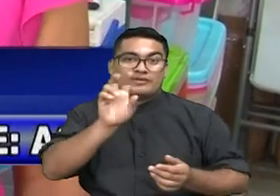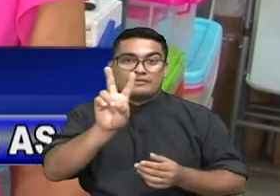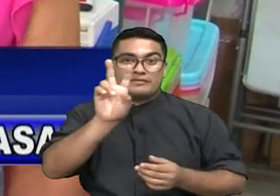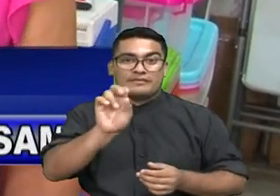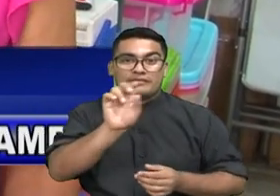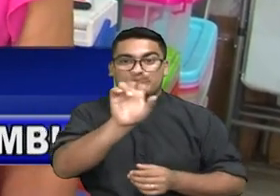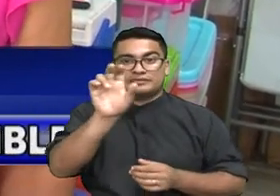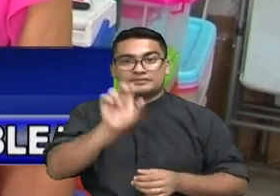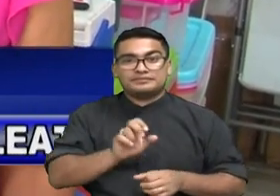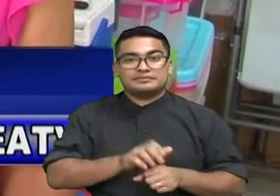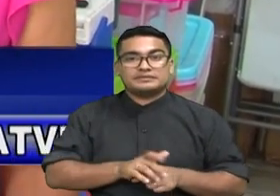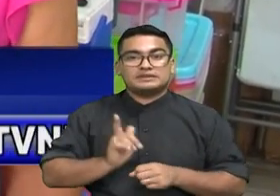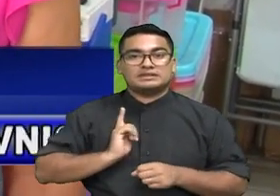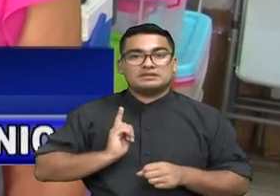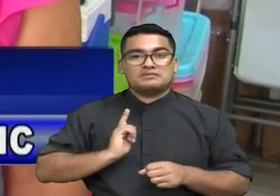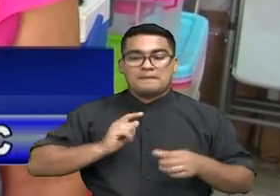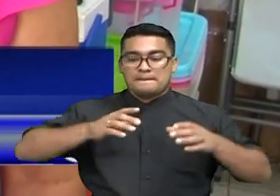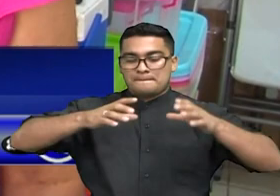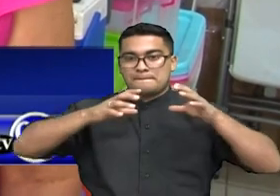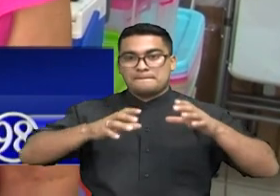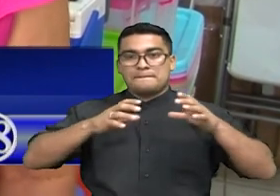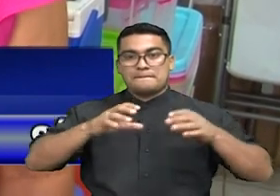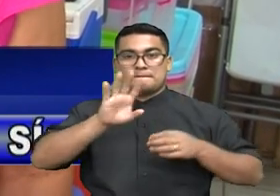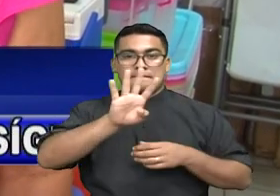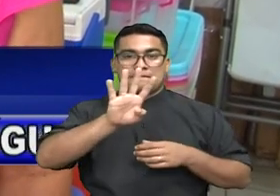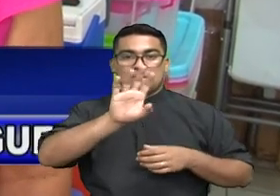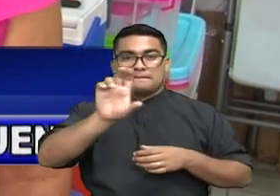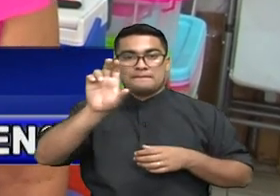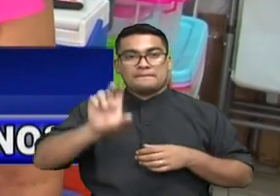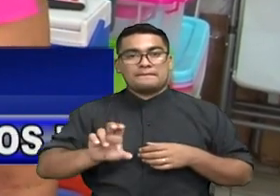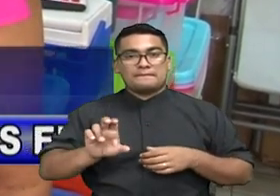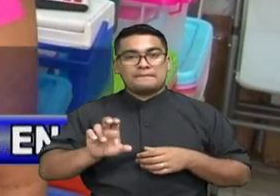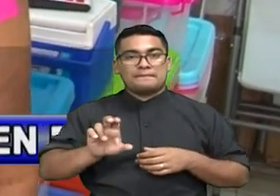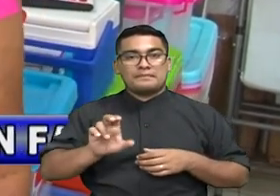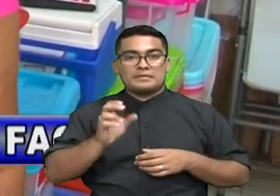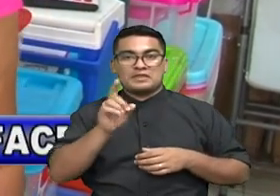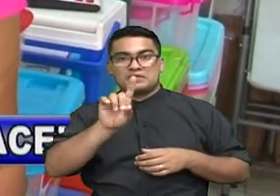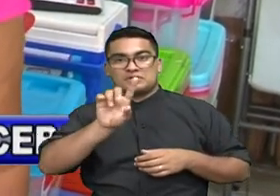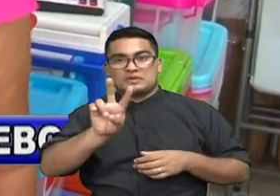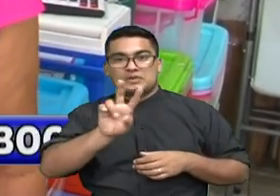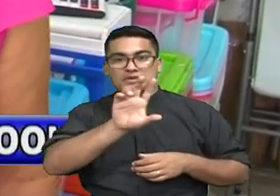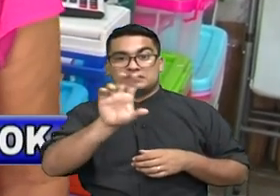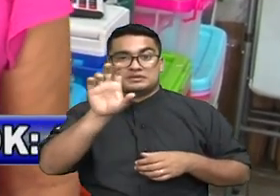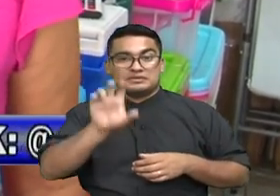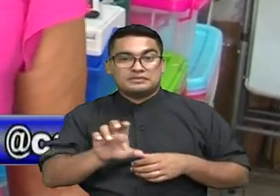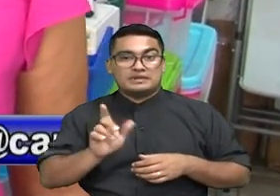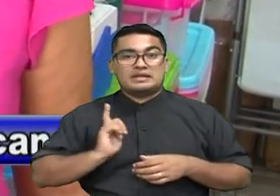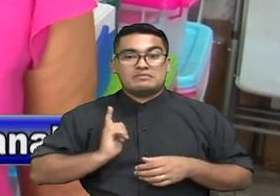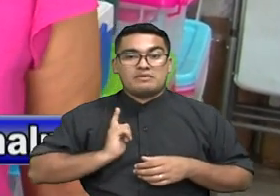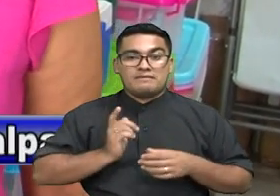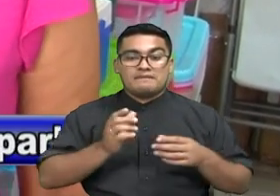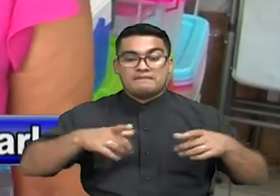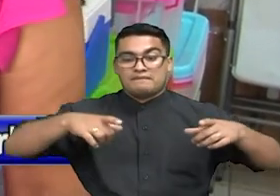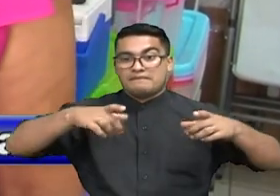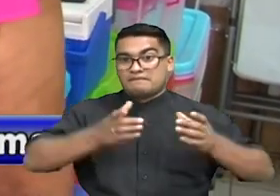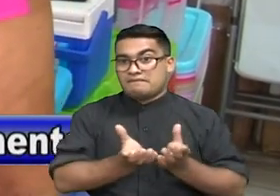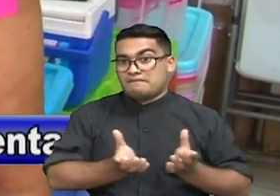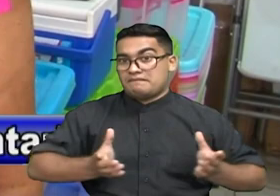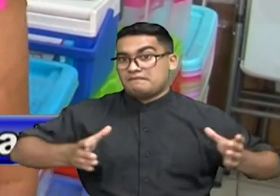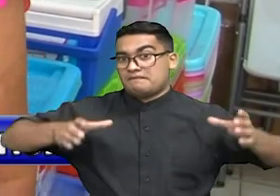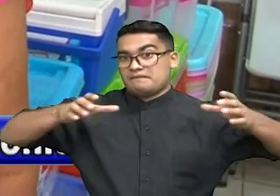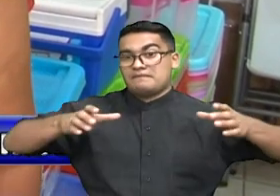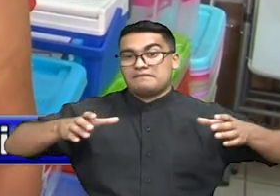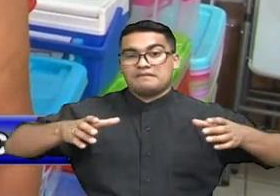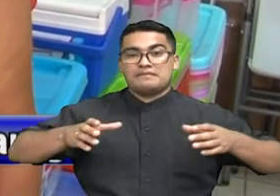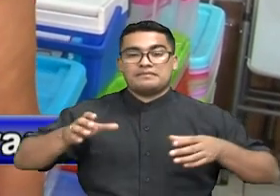Córdoba. Tenemos pelotas de 4 Córdoba, de 12 Córdoba. Tenemos panas para las canastas básicas. Esperamos a